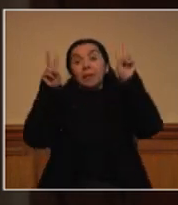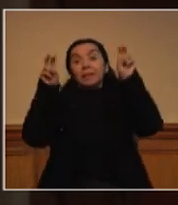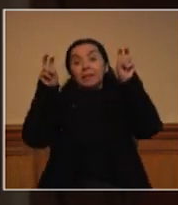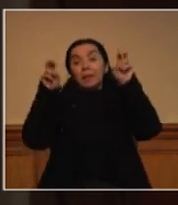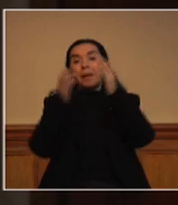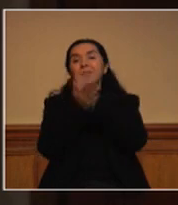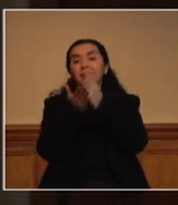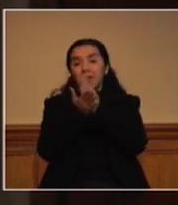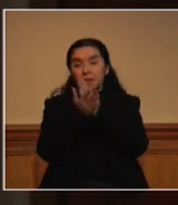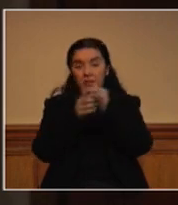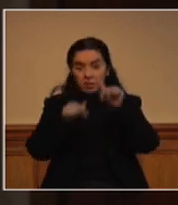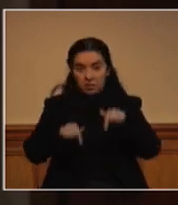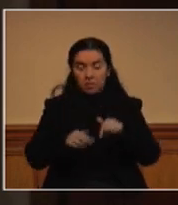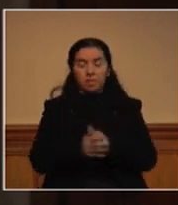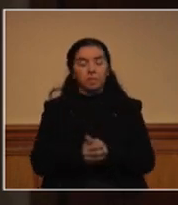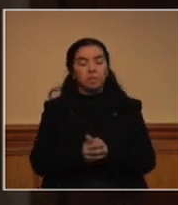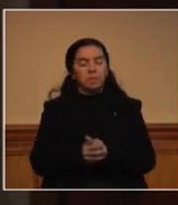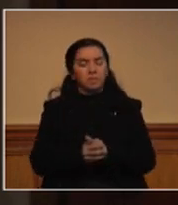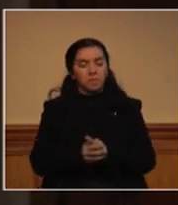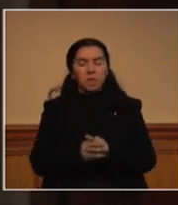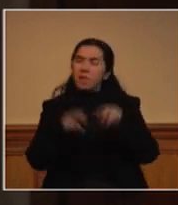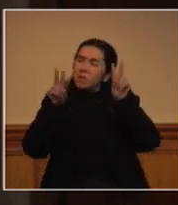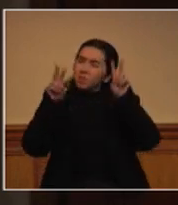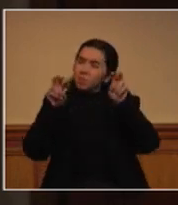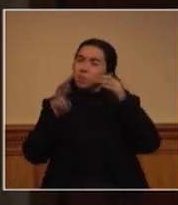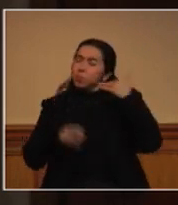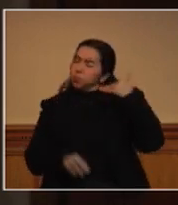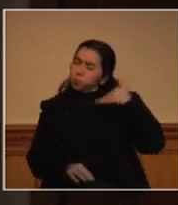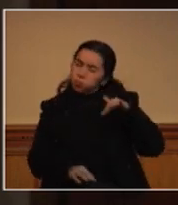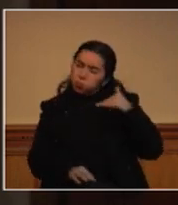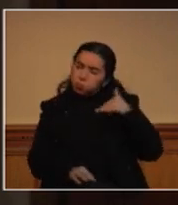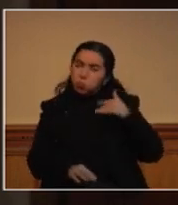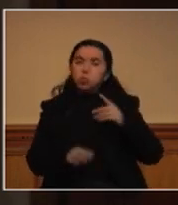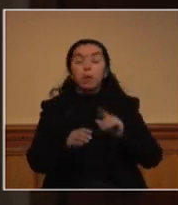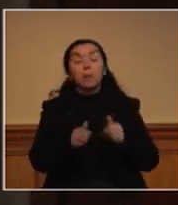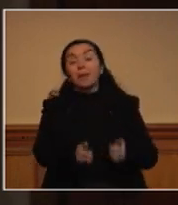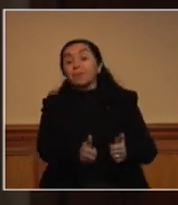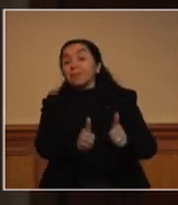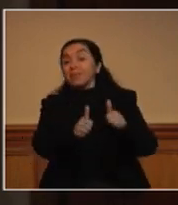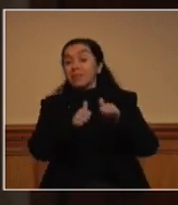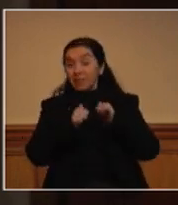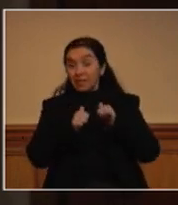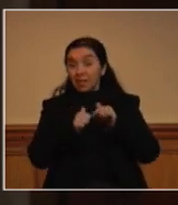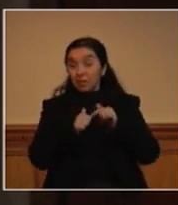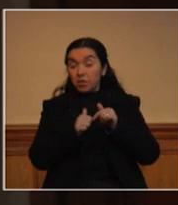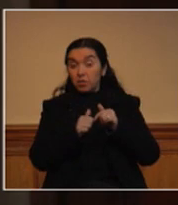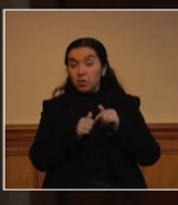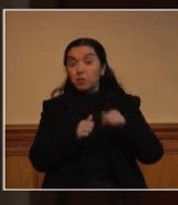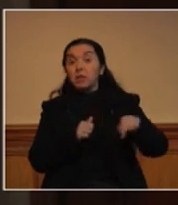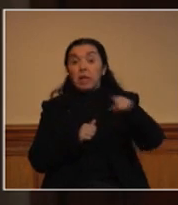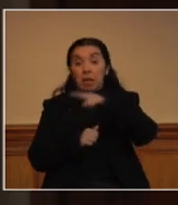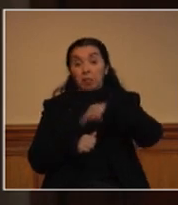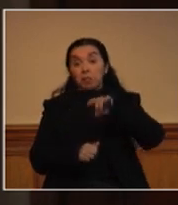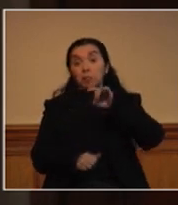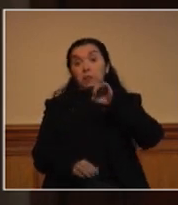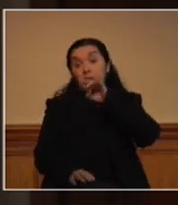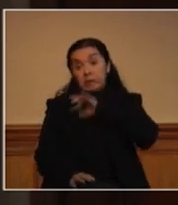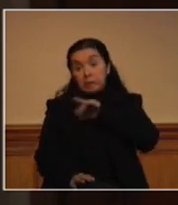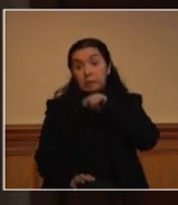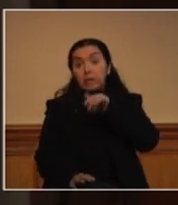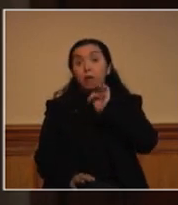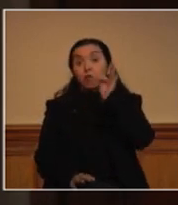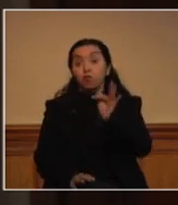clase magistral son temas muy importantes para los desafíos que se le viene al país en el